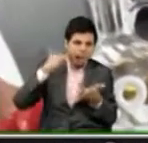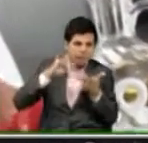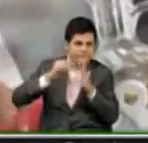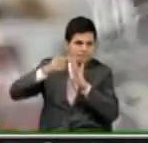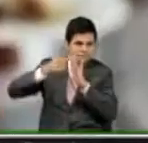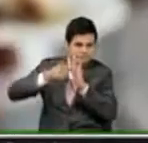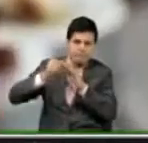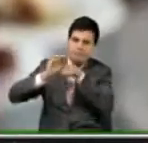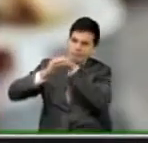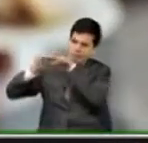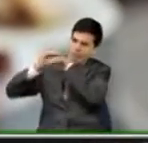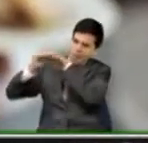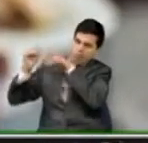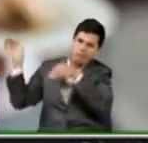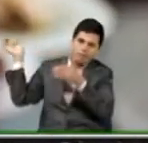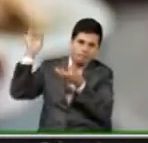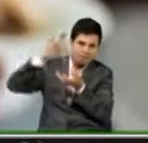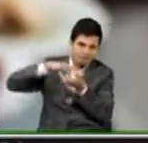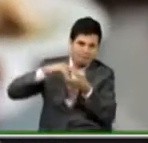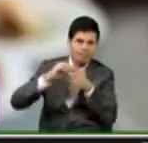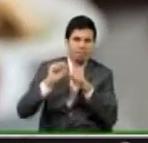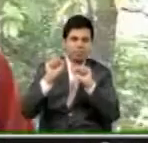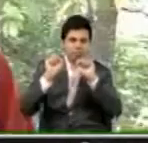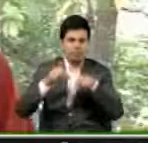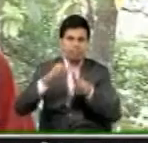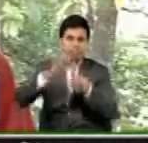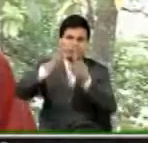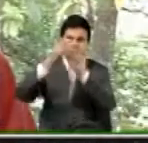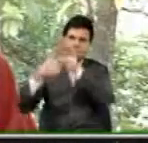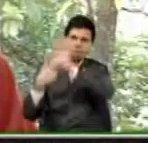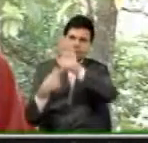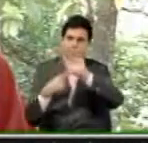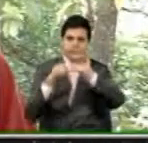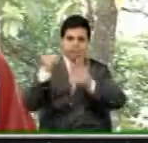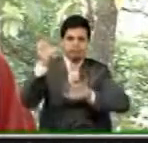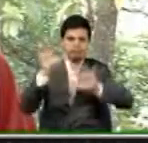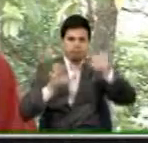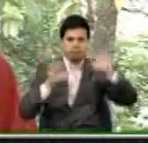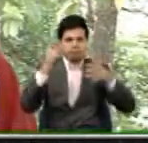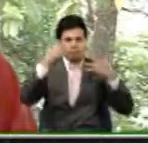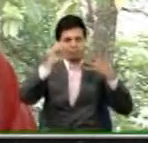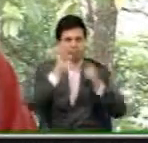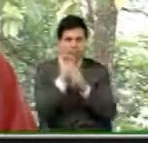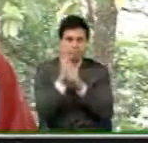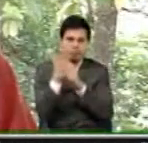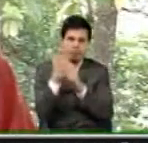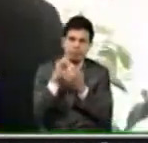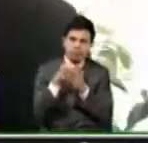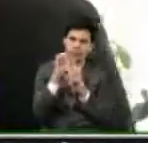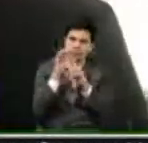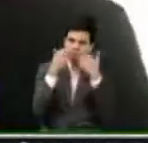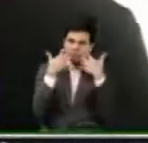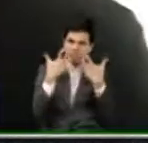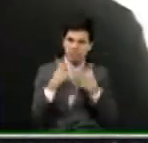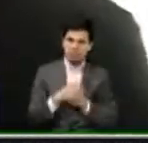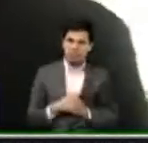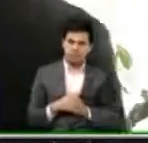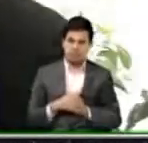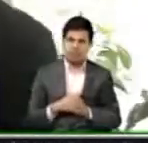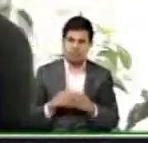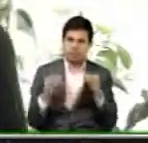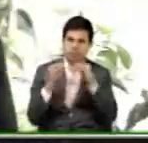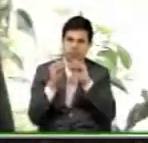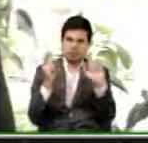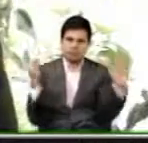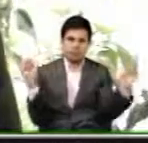matrimonio, van a poder hacer su mejor exposición artística en este evento. En cuanto a las pasarelas,